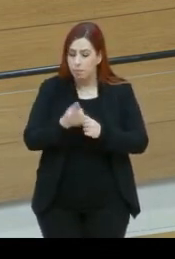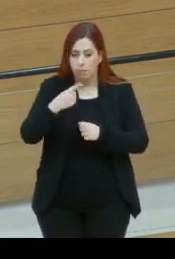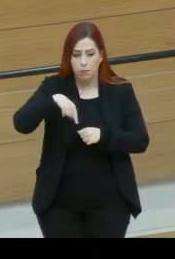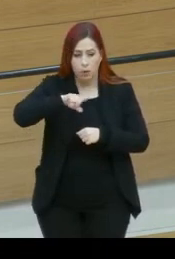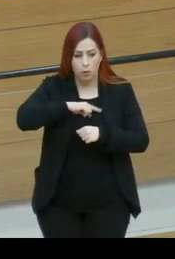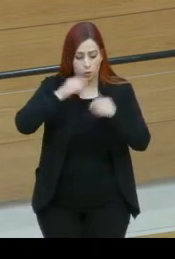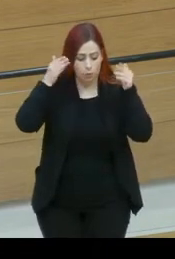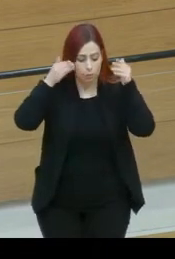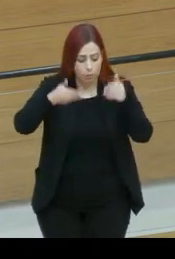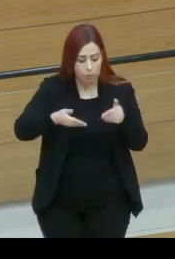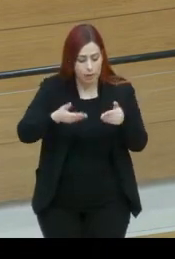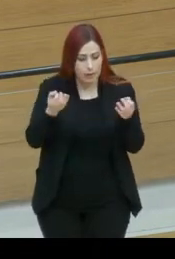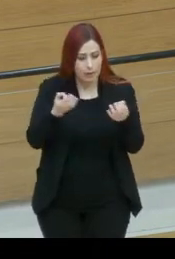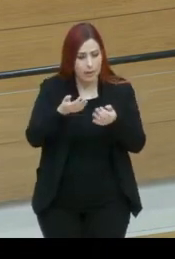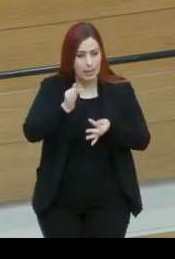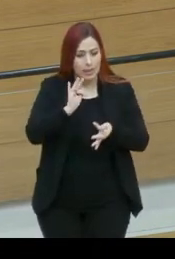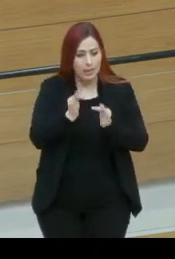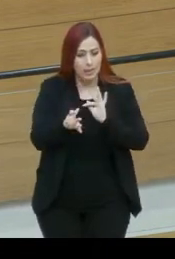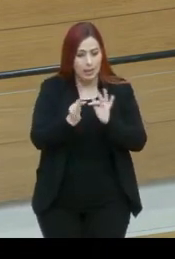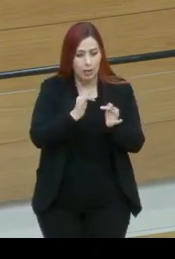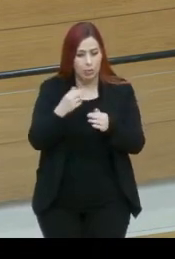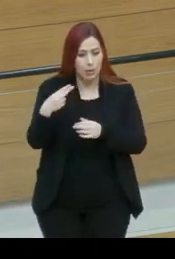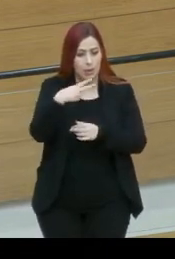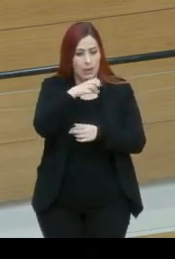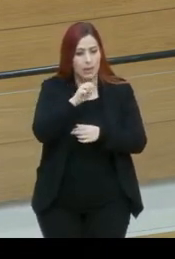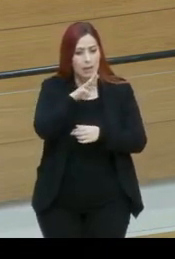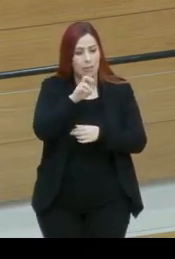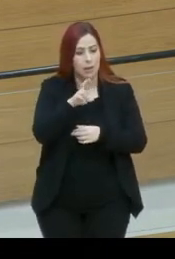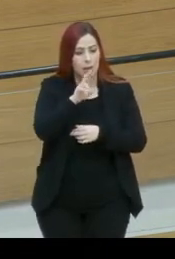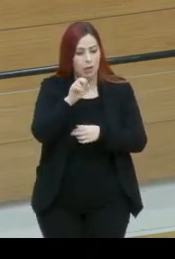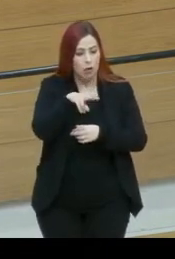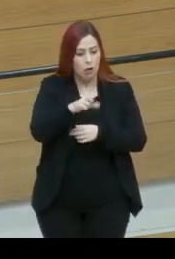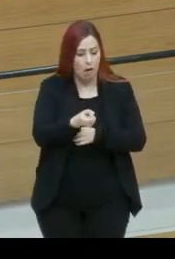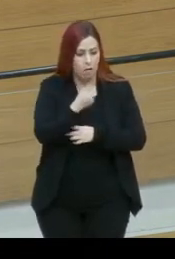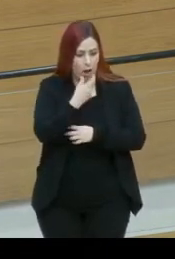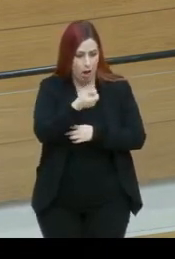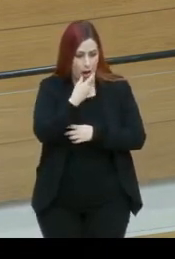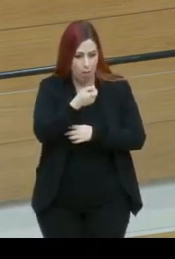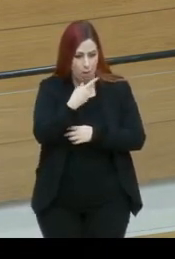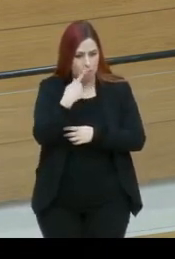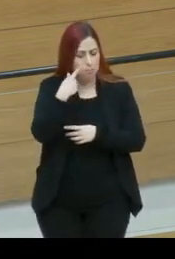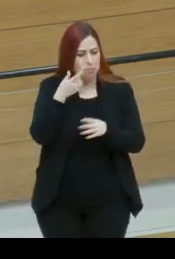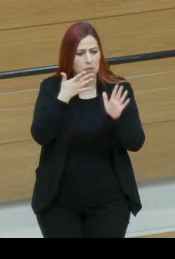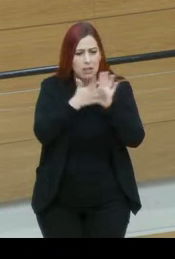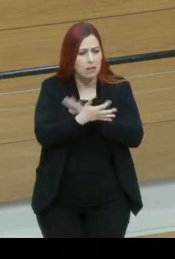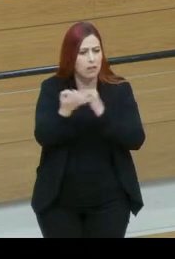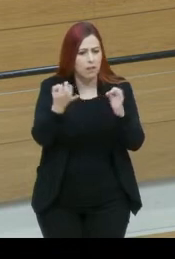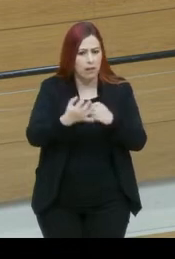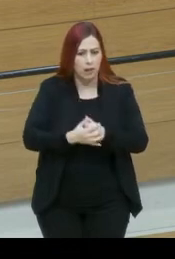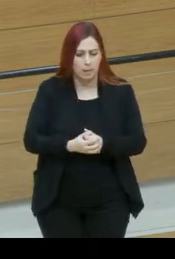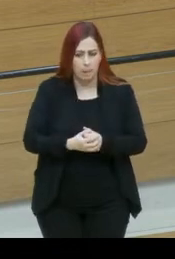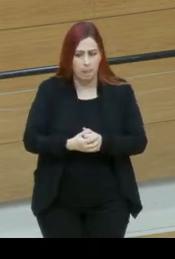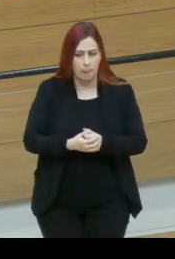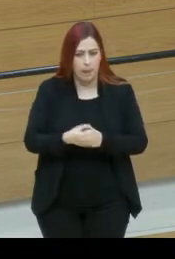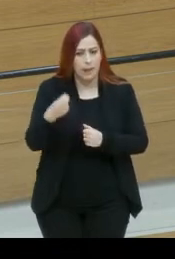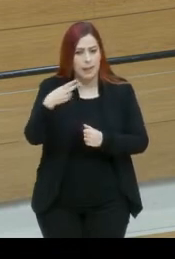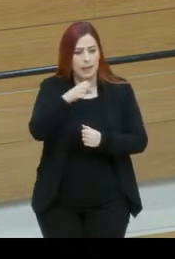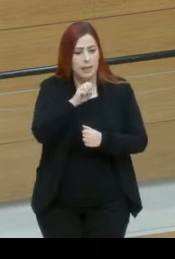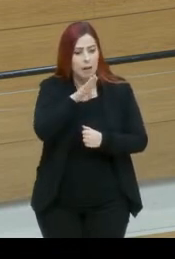estudiamos lo que se llama terapia de chaperonas farmacológicas. ¿Qué es esto de chaperona farmacológica?